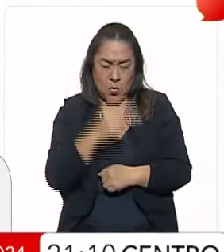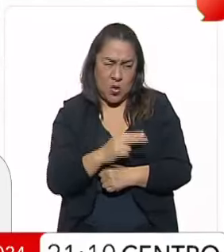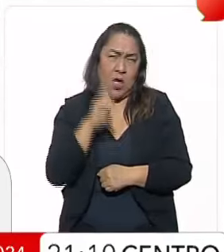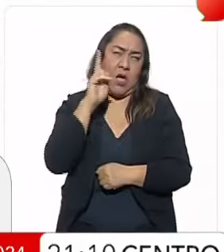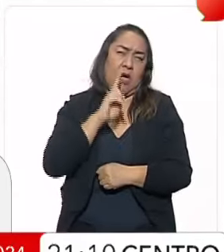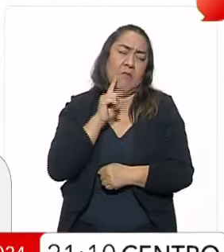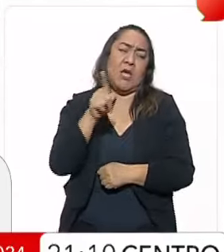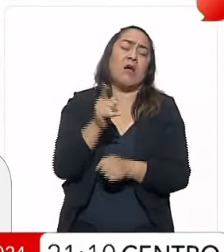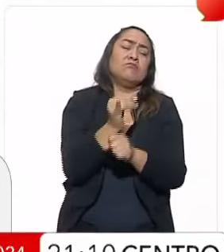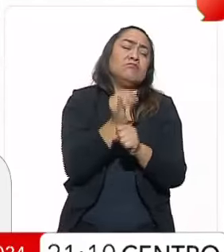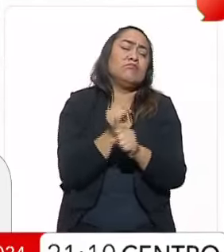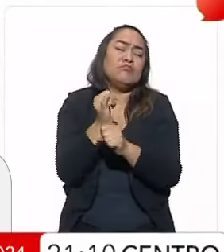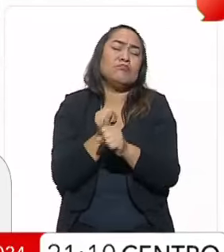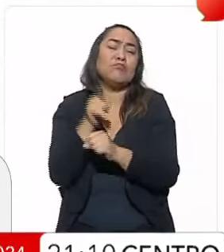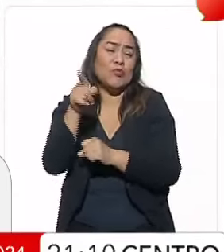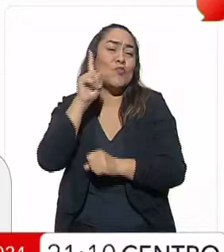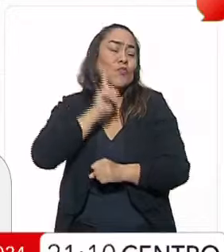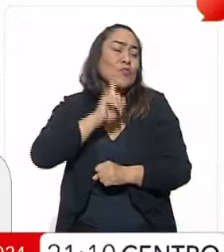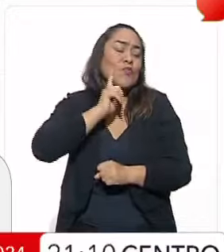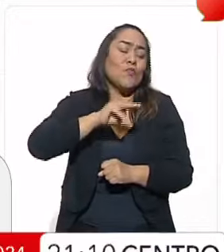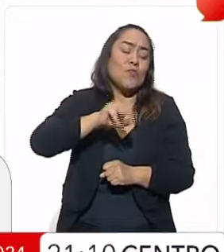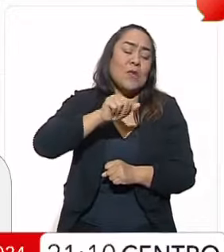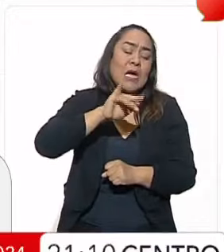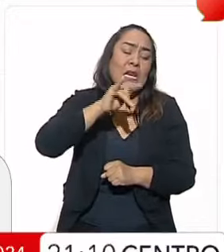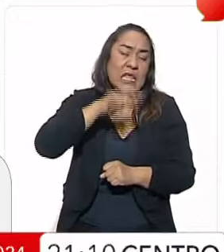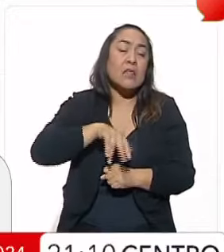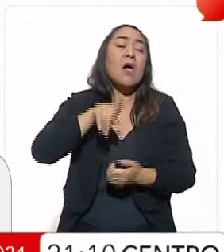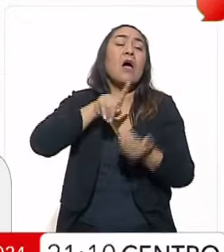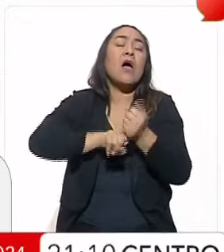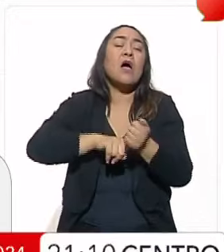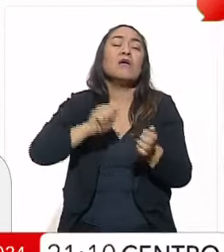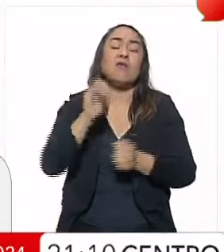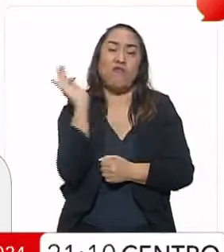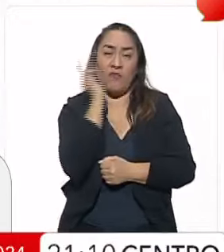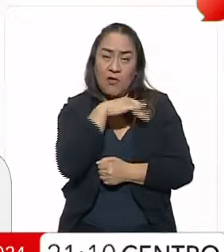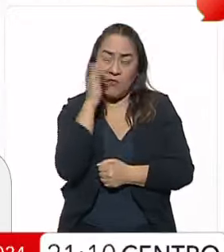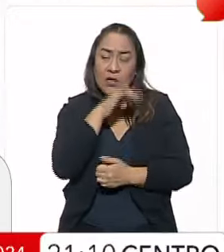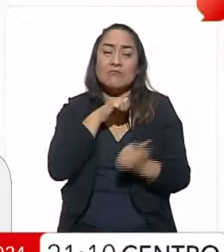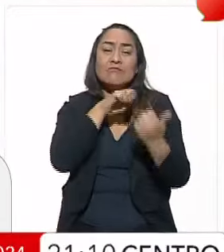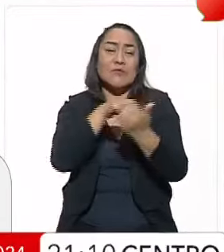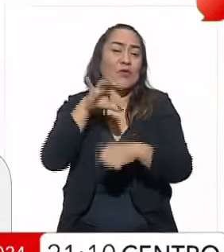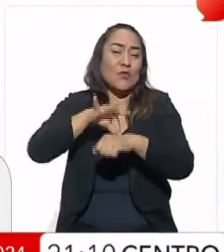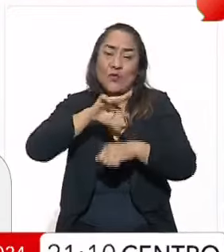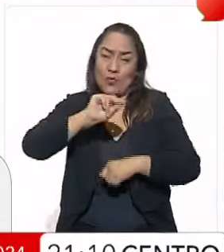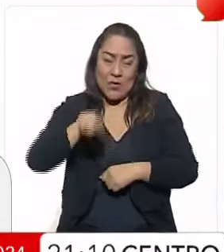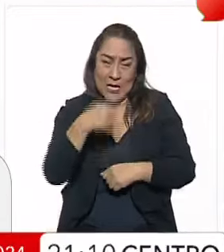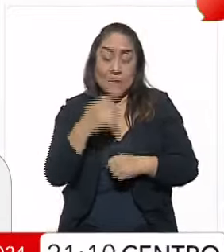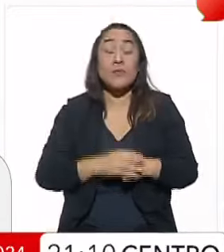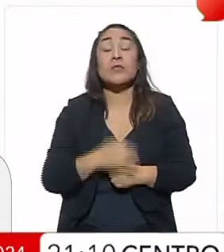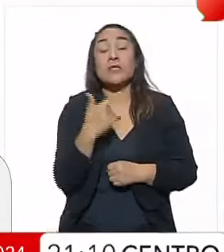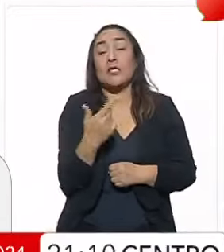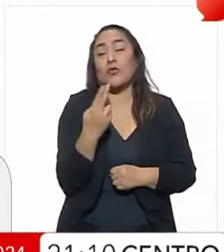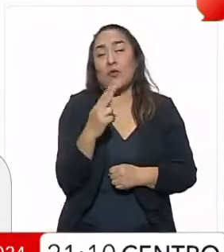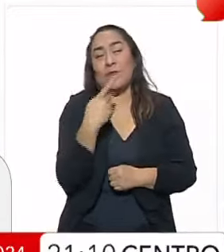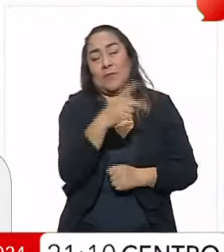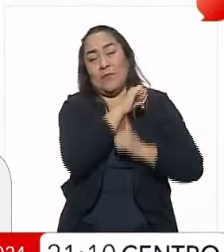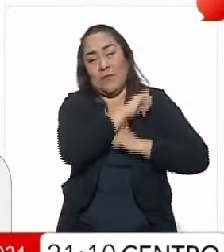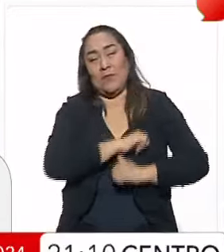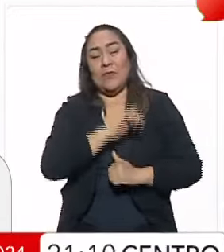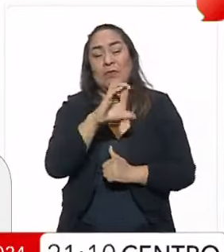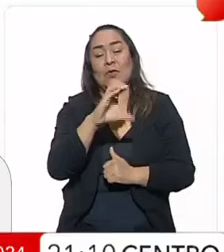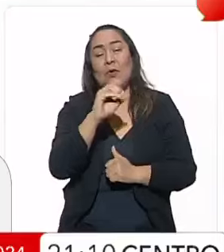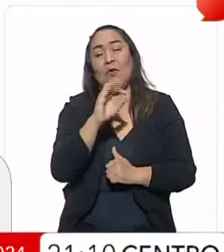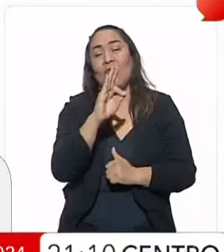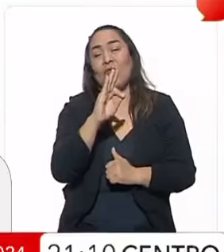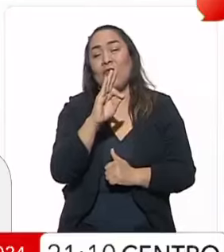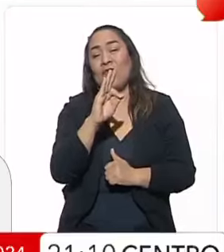una investigación en contra de Marilyn Cot por usurpación de identidad y fraude. El 7 de noviembre, la Comisión Federal para la Protección contra